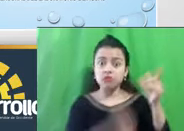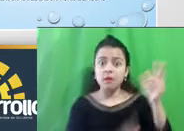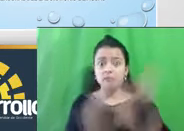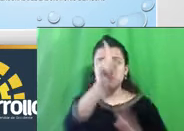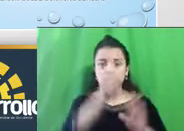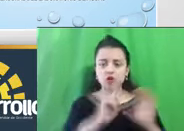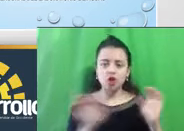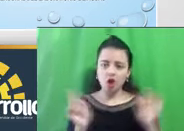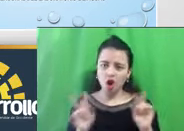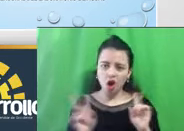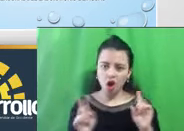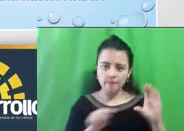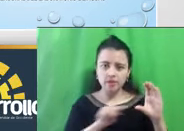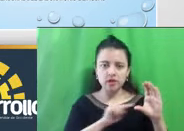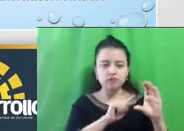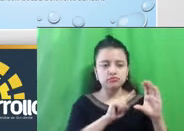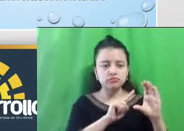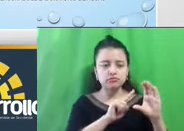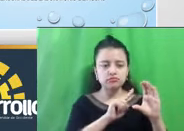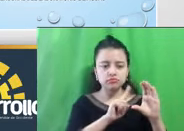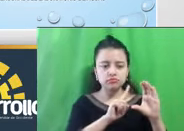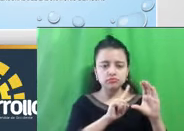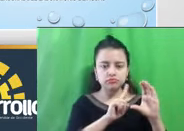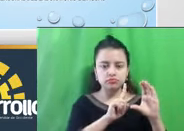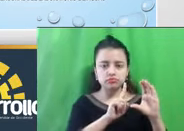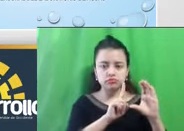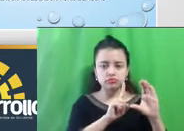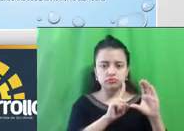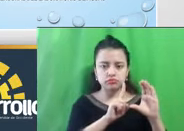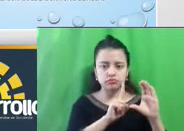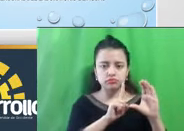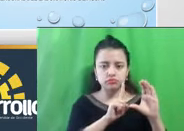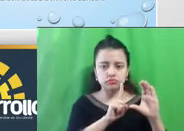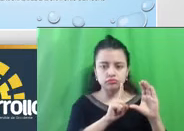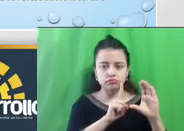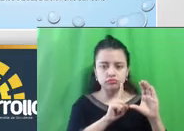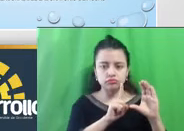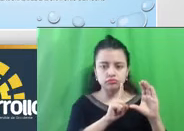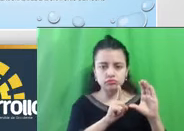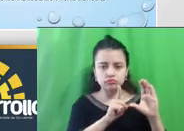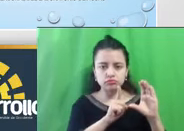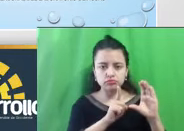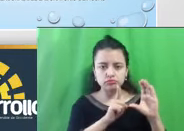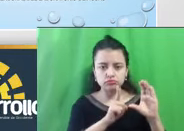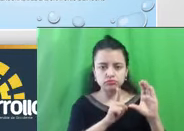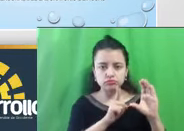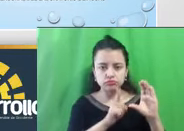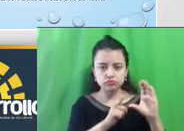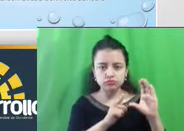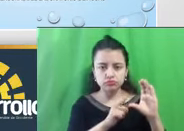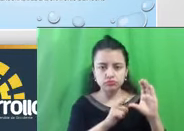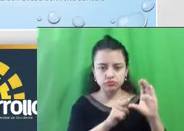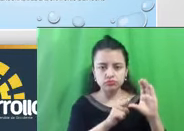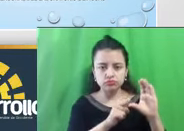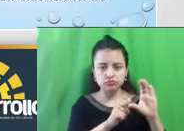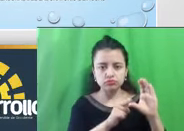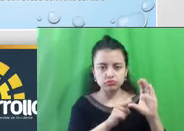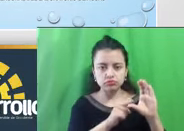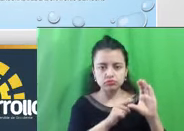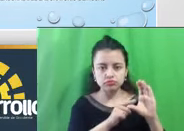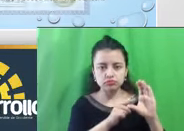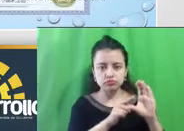Un medidor, por el paso del tiempo, lo que va es disminuyendo esa medida. Y resulta que al disminuir la medida estamos nosotros produciendo un agua y no estamos